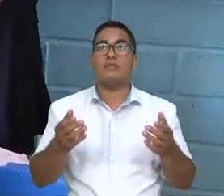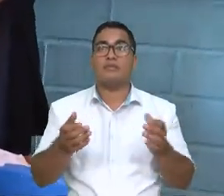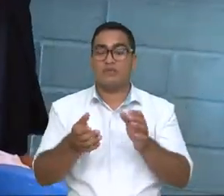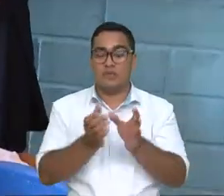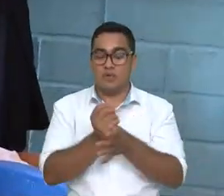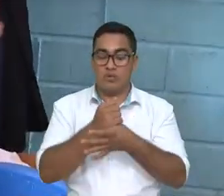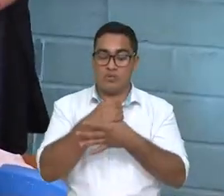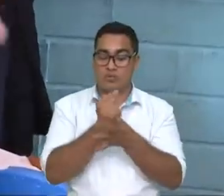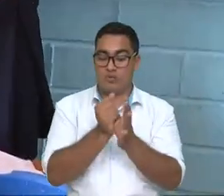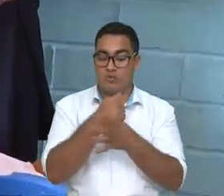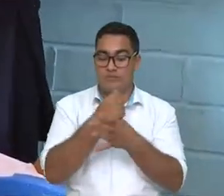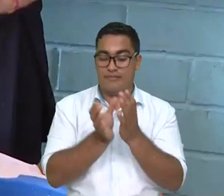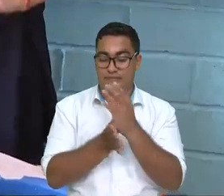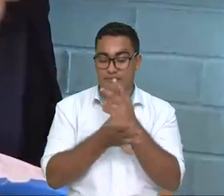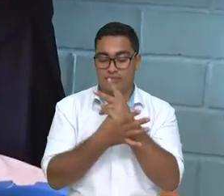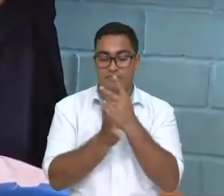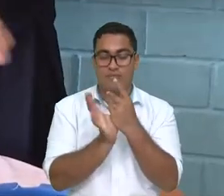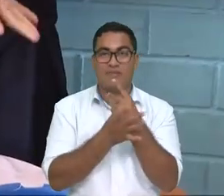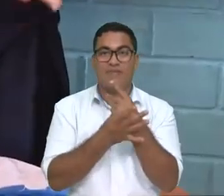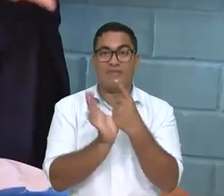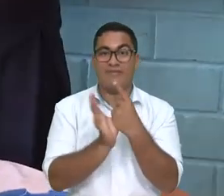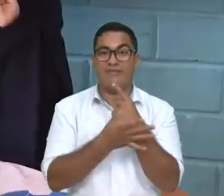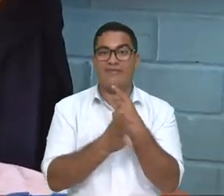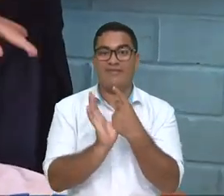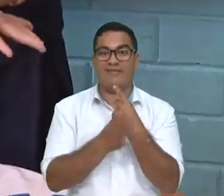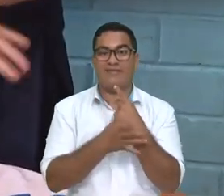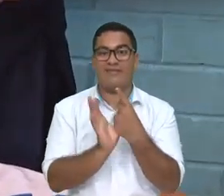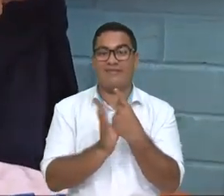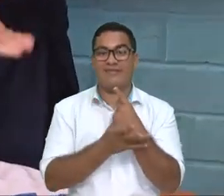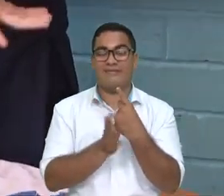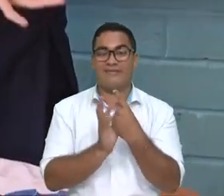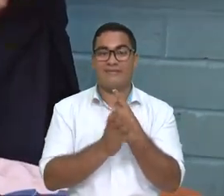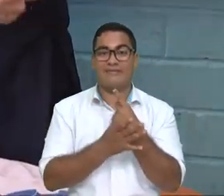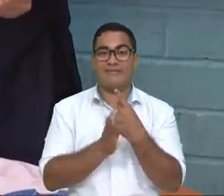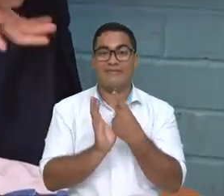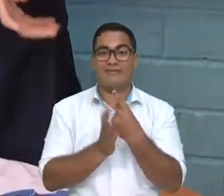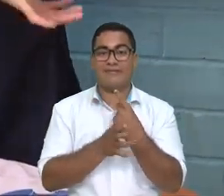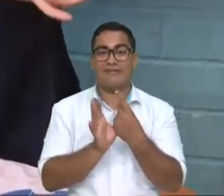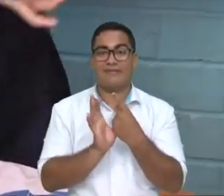gordo, el pulgar, así, mira, las dos, los dos.